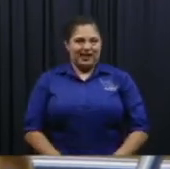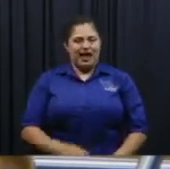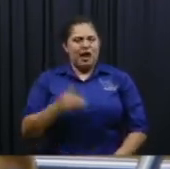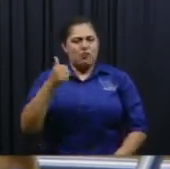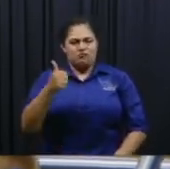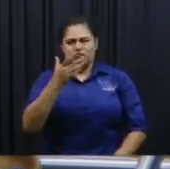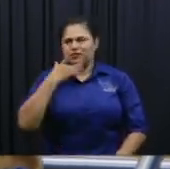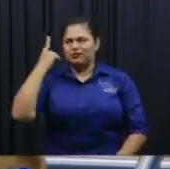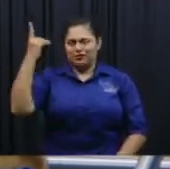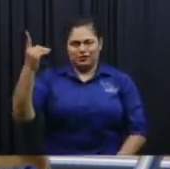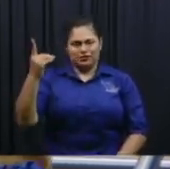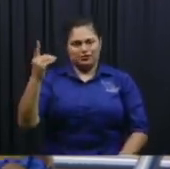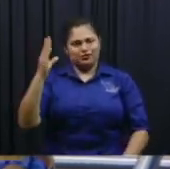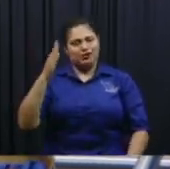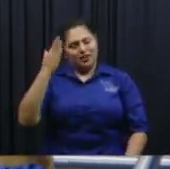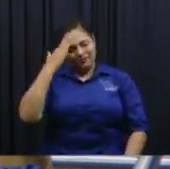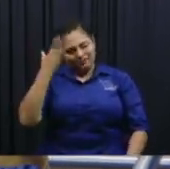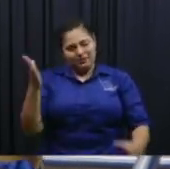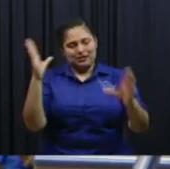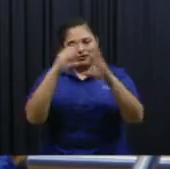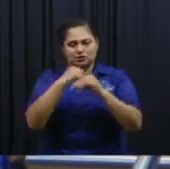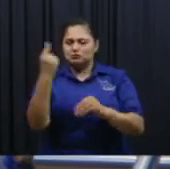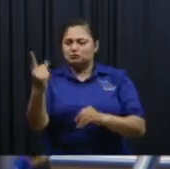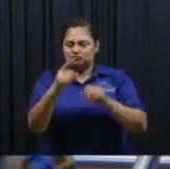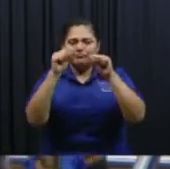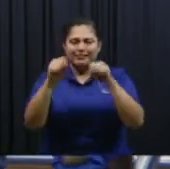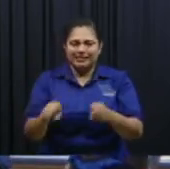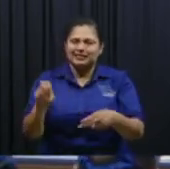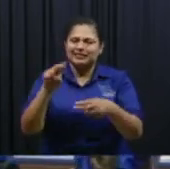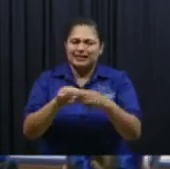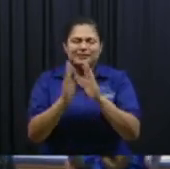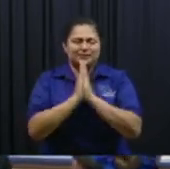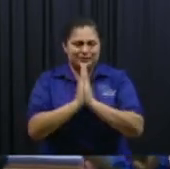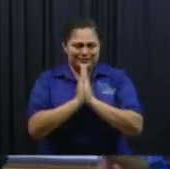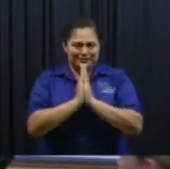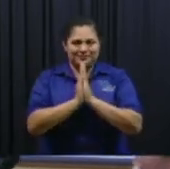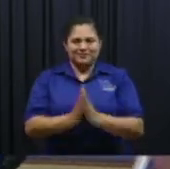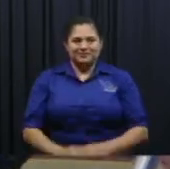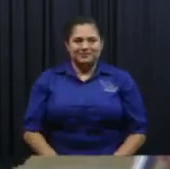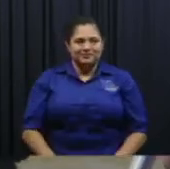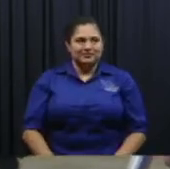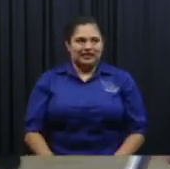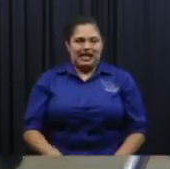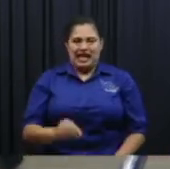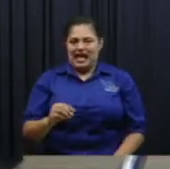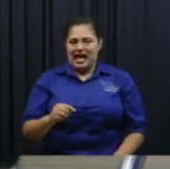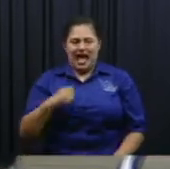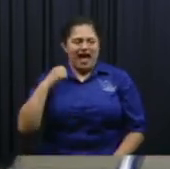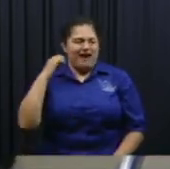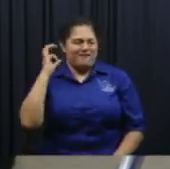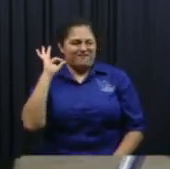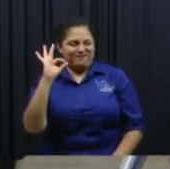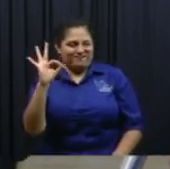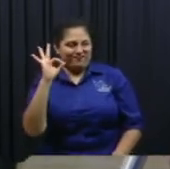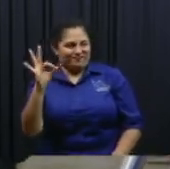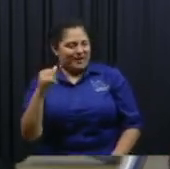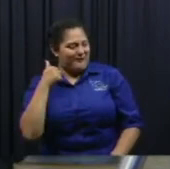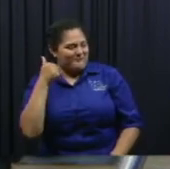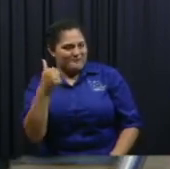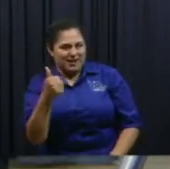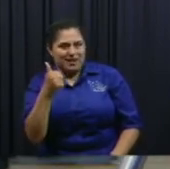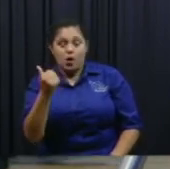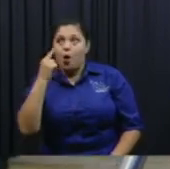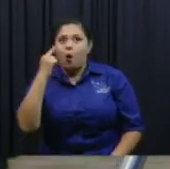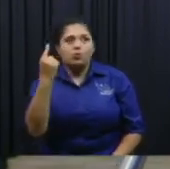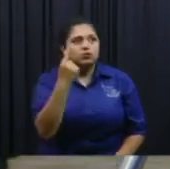Aleluya Buenas noches hermanos pueden tomar su lugar por favor que excelente Buscar